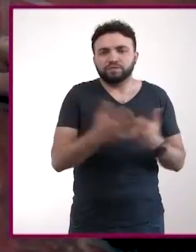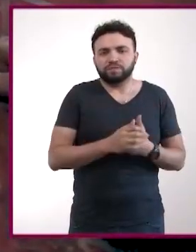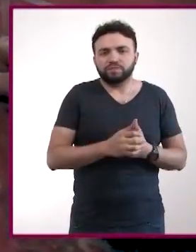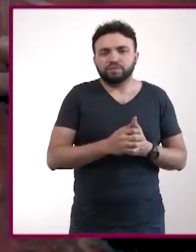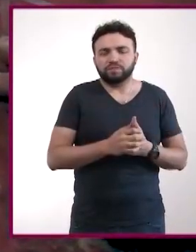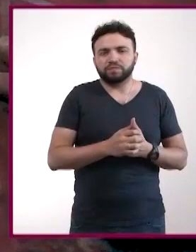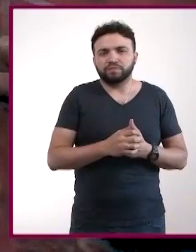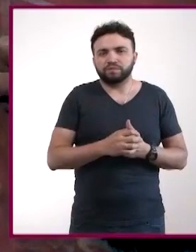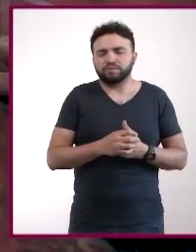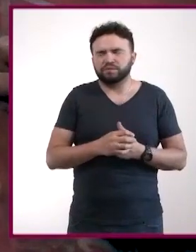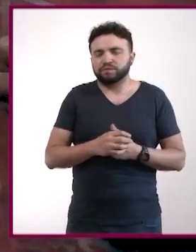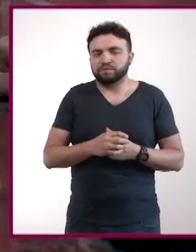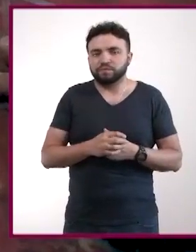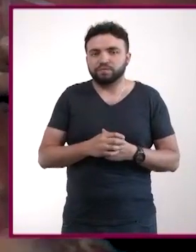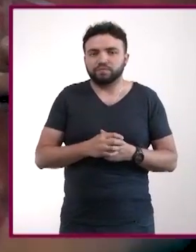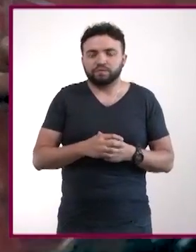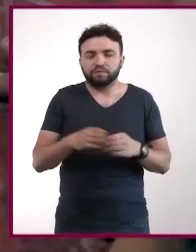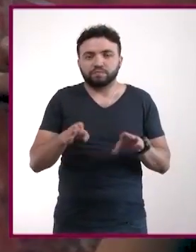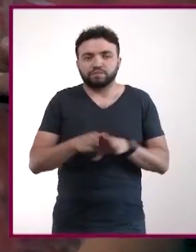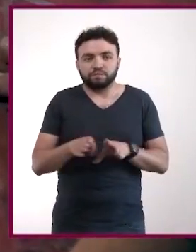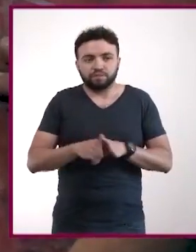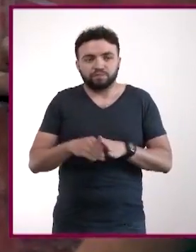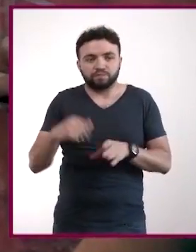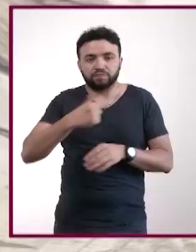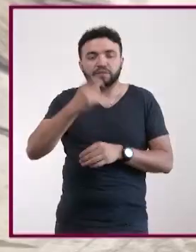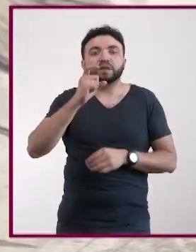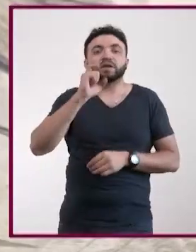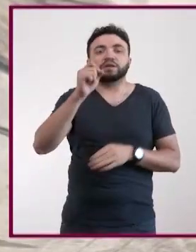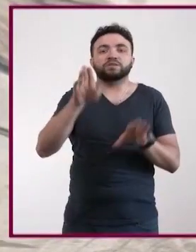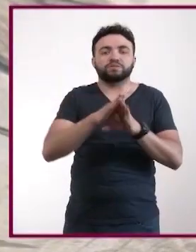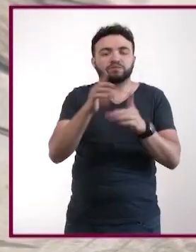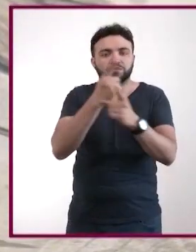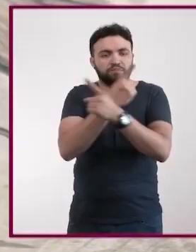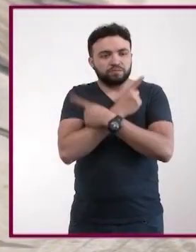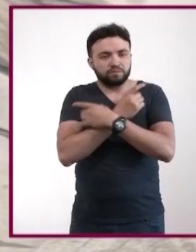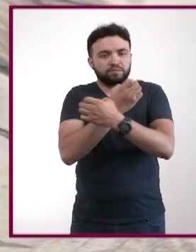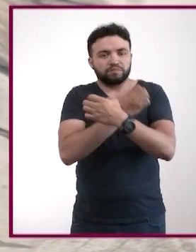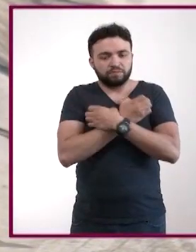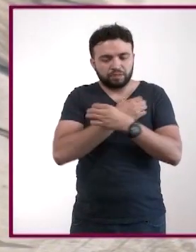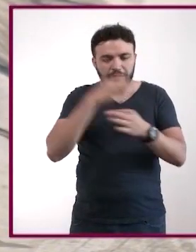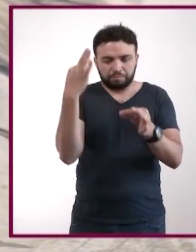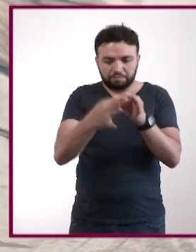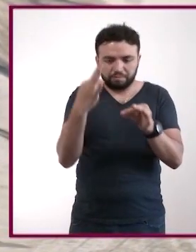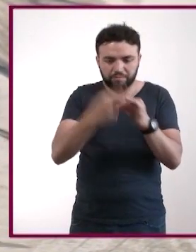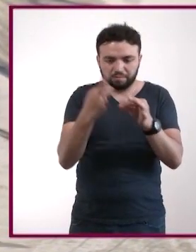de alguna manera condicionante pues es la disciplina de hacerlo.